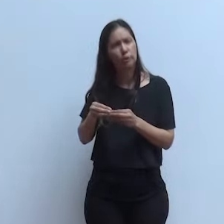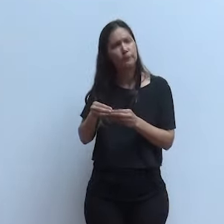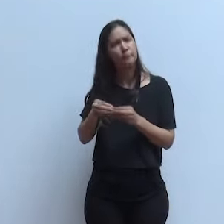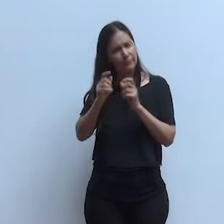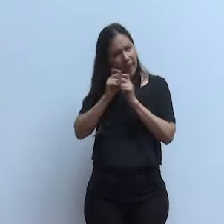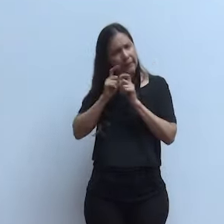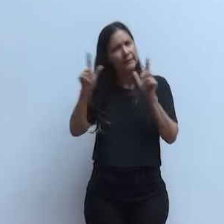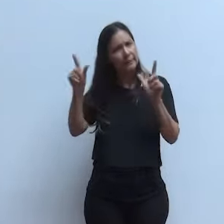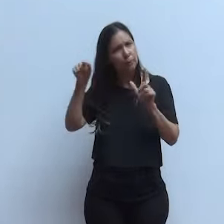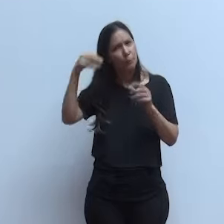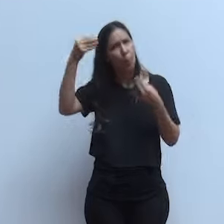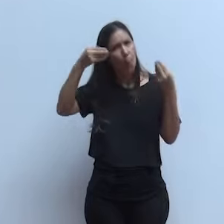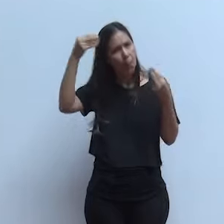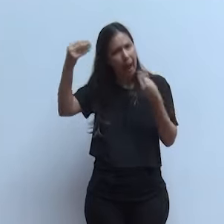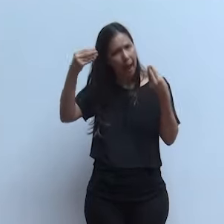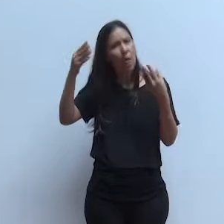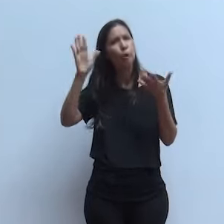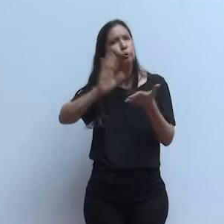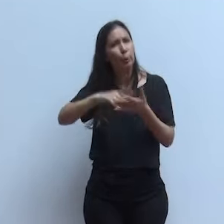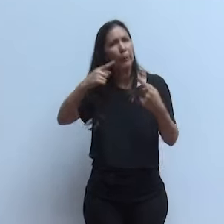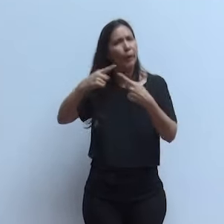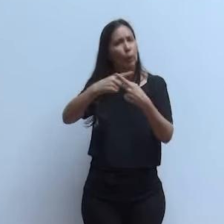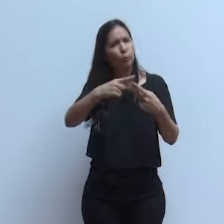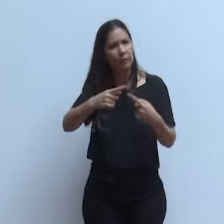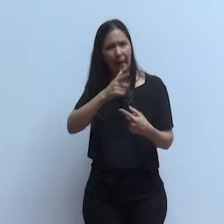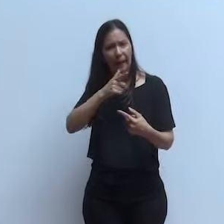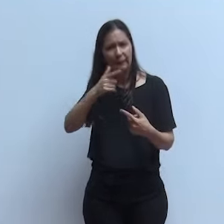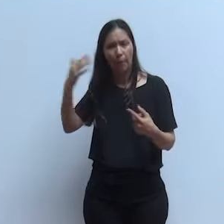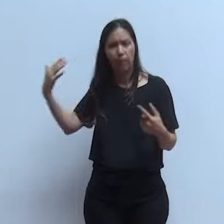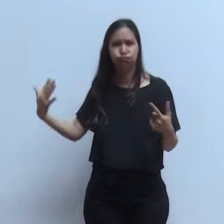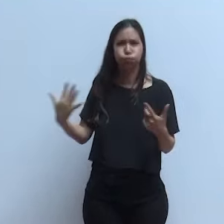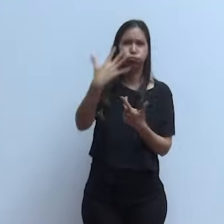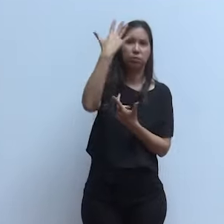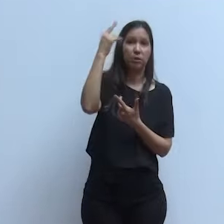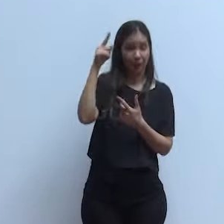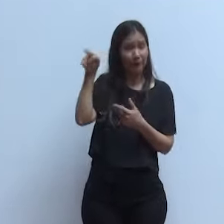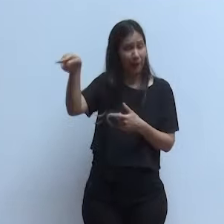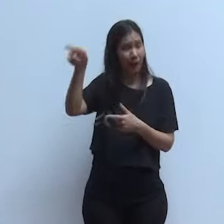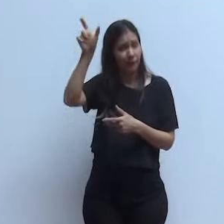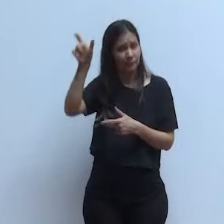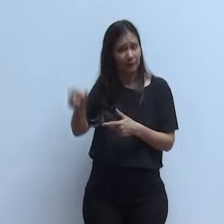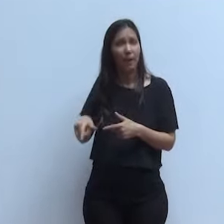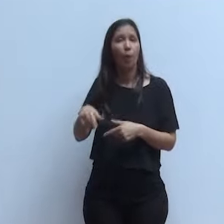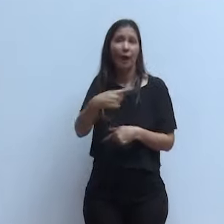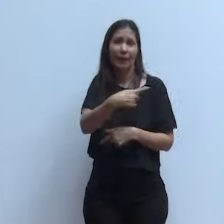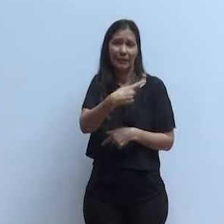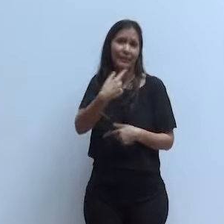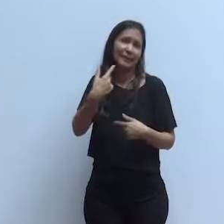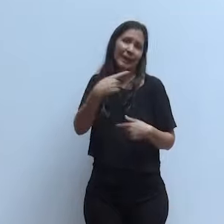tren por arriba sobre este fenómeno no y uno de ellos es Javier no ha sido Javier balza no